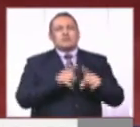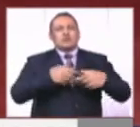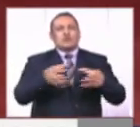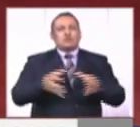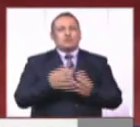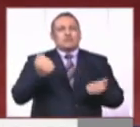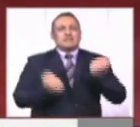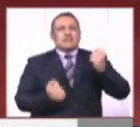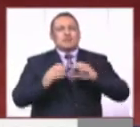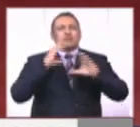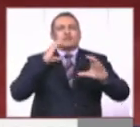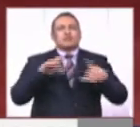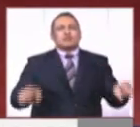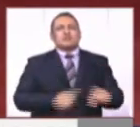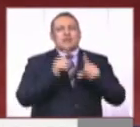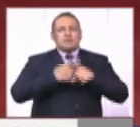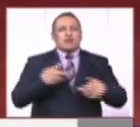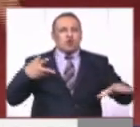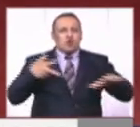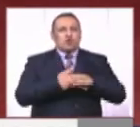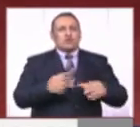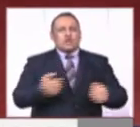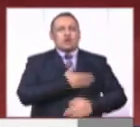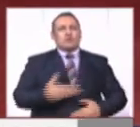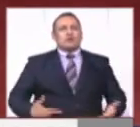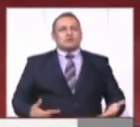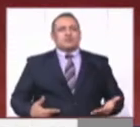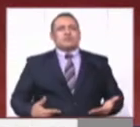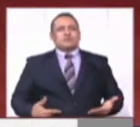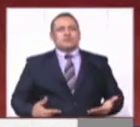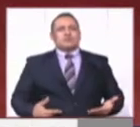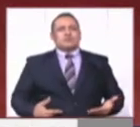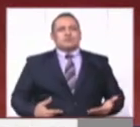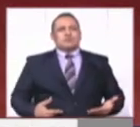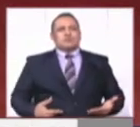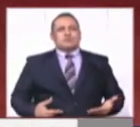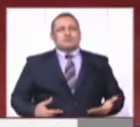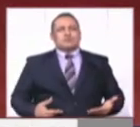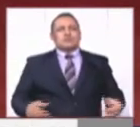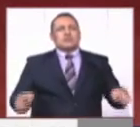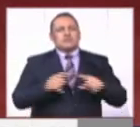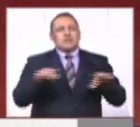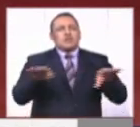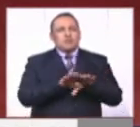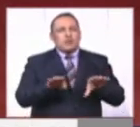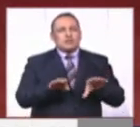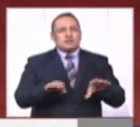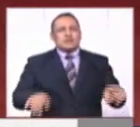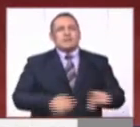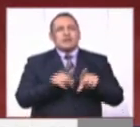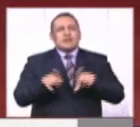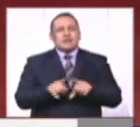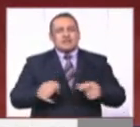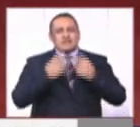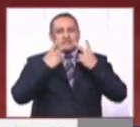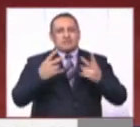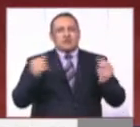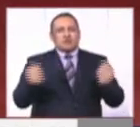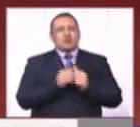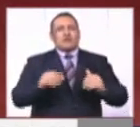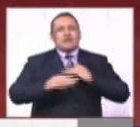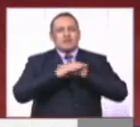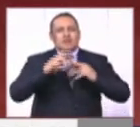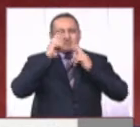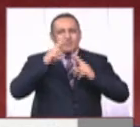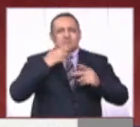de transportistas a boicotear el gobierno Igualmente se ve de que